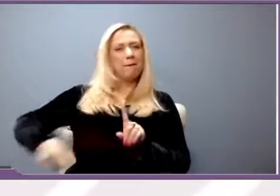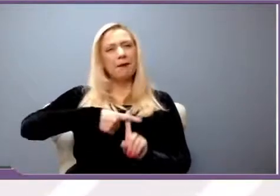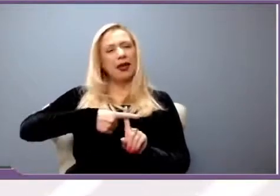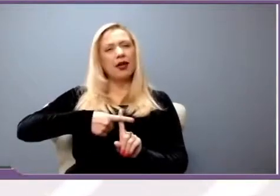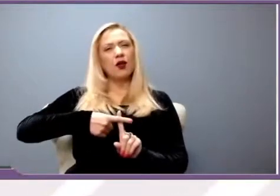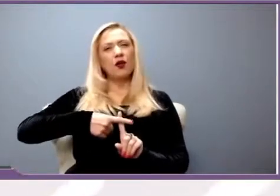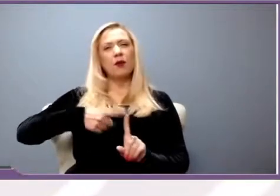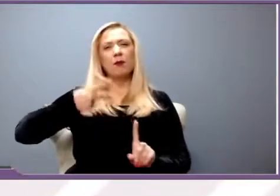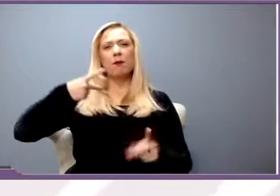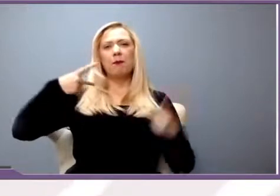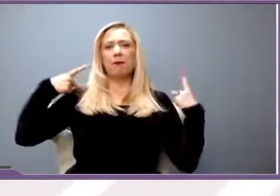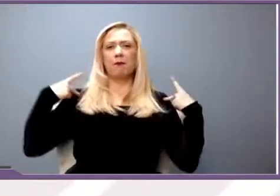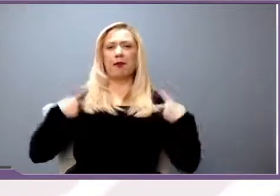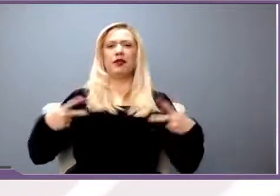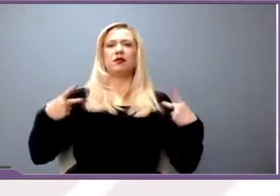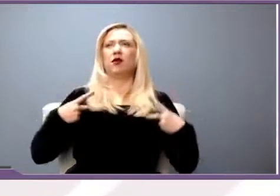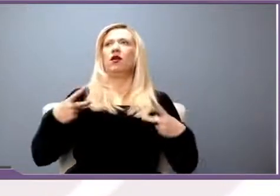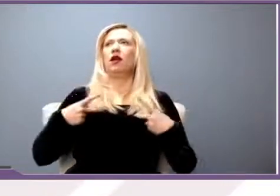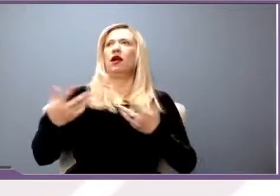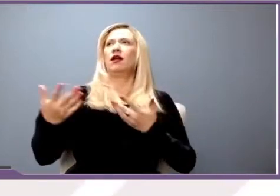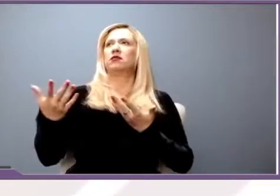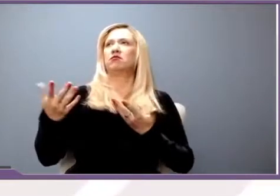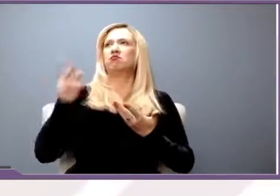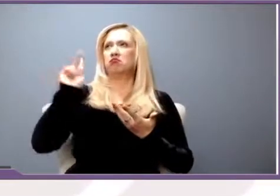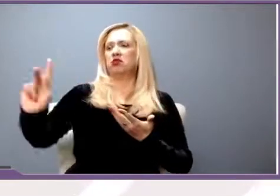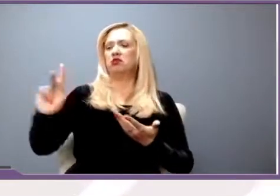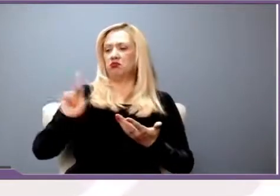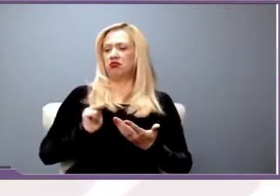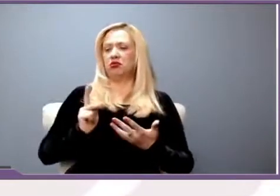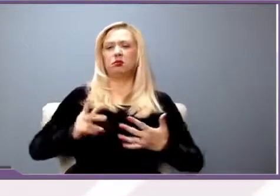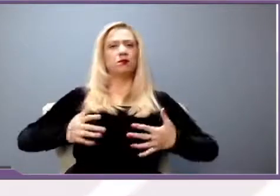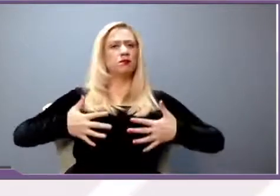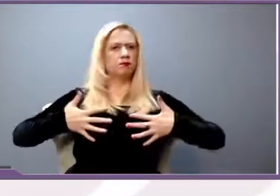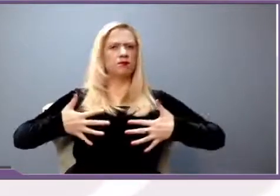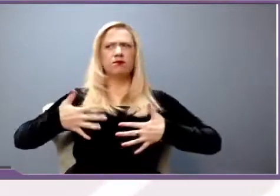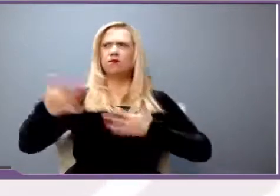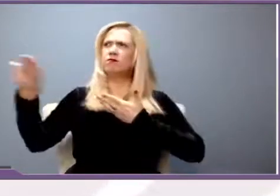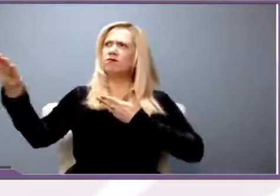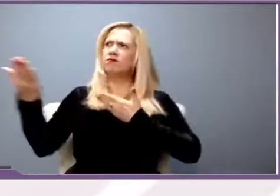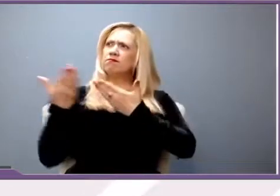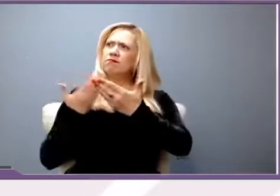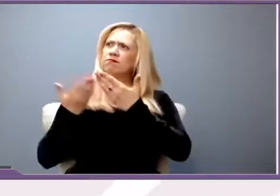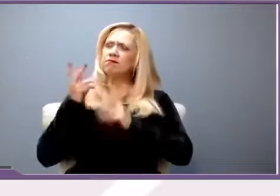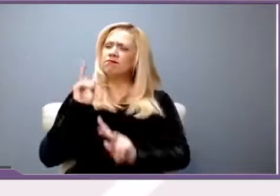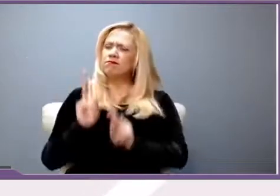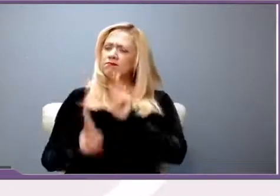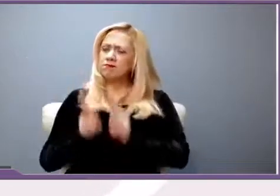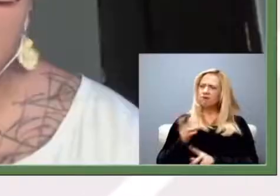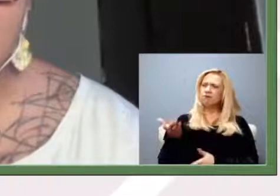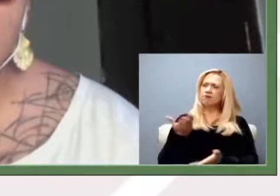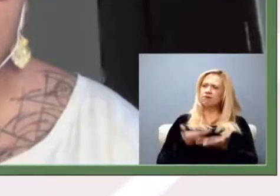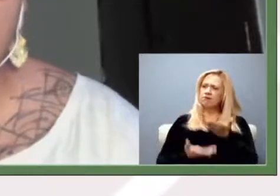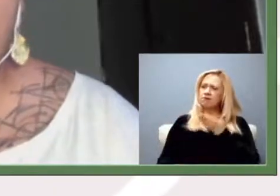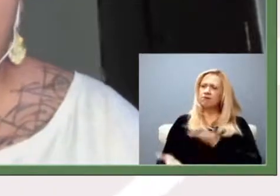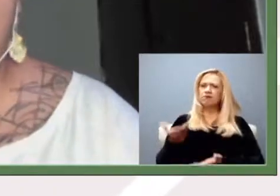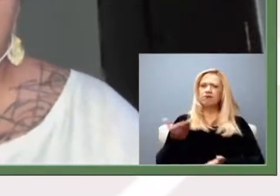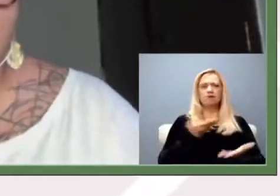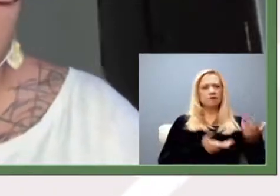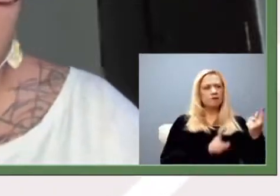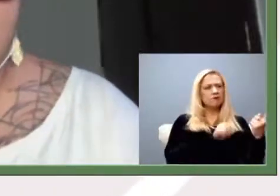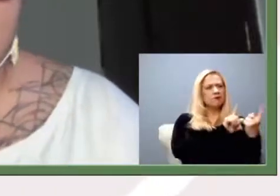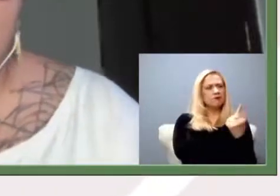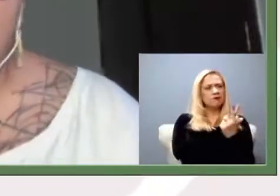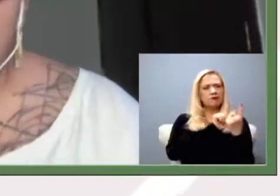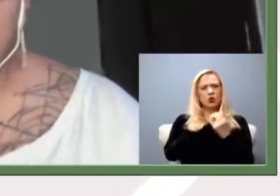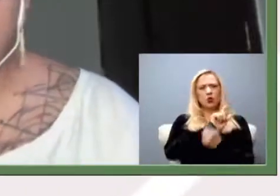otras personas con nuestras características corporales, conversar sobre esto en distintos espacios, que